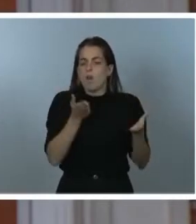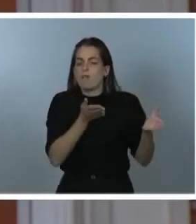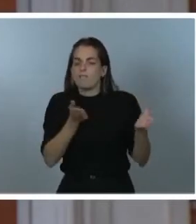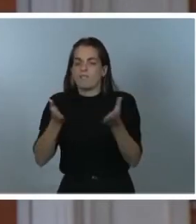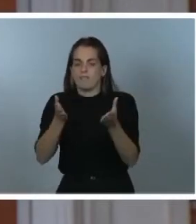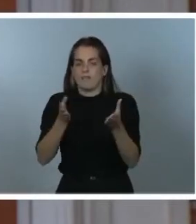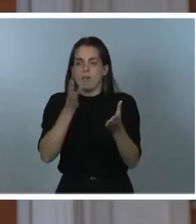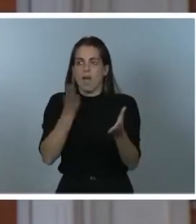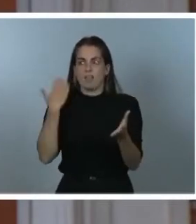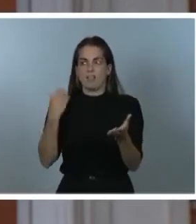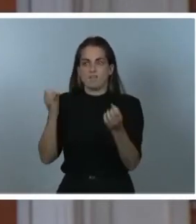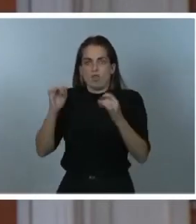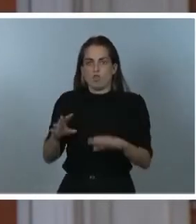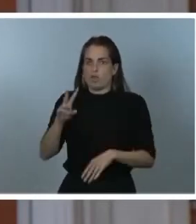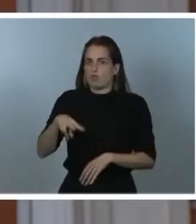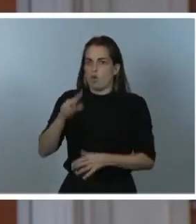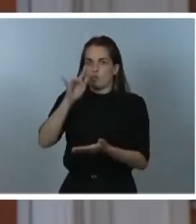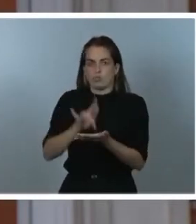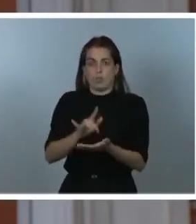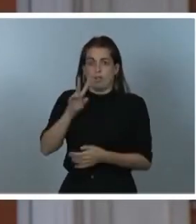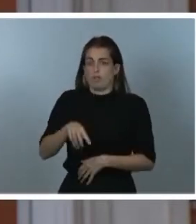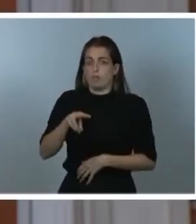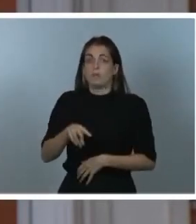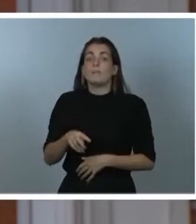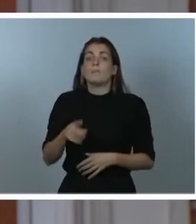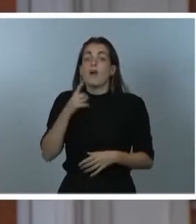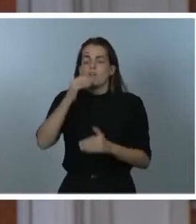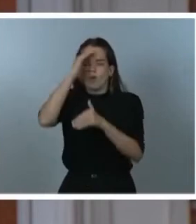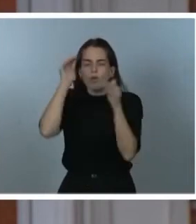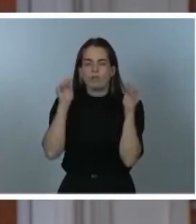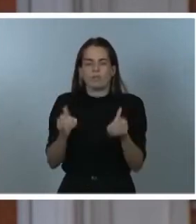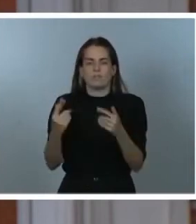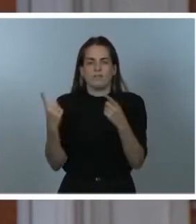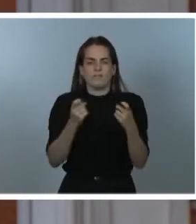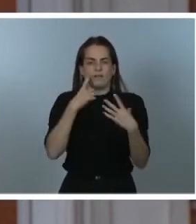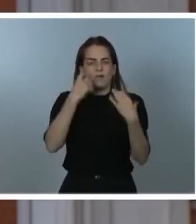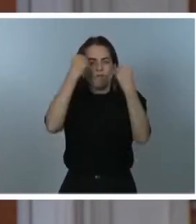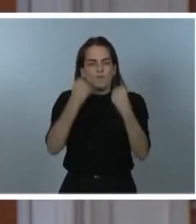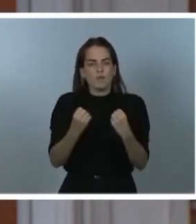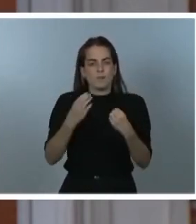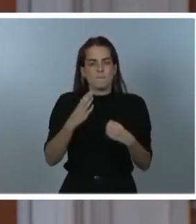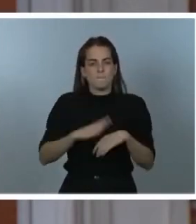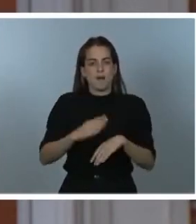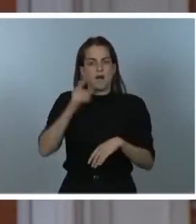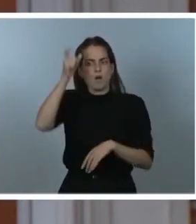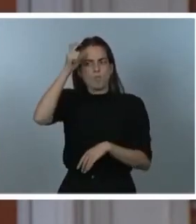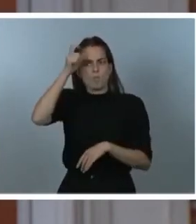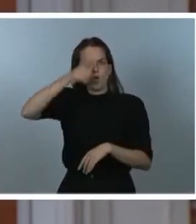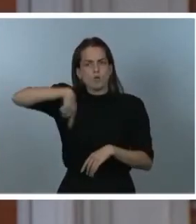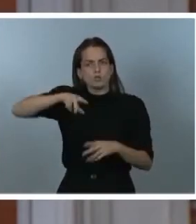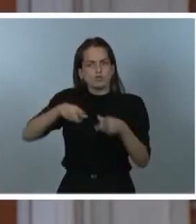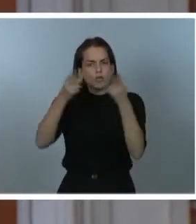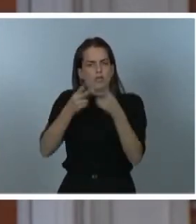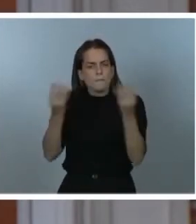abandonar. Ahora es el momento de concentrar todas nuestras fuerzas en mejorar la vida de nuestro pueblo en estos tiempos de